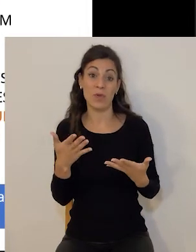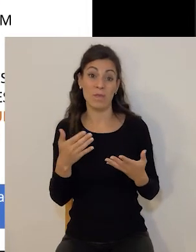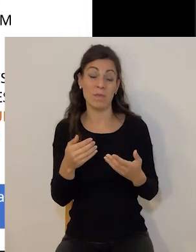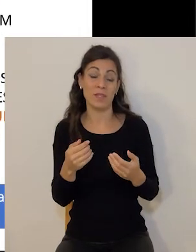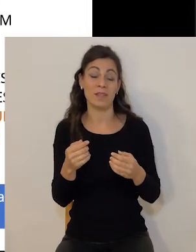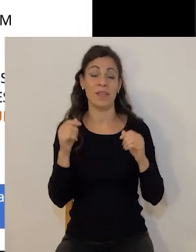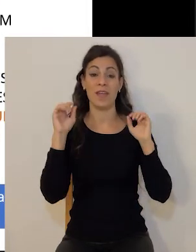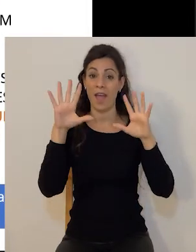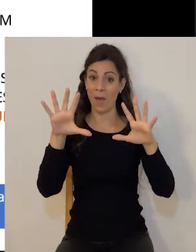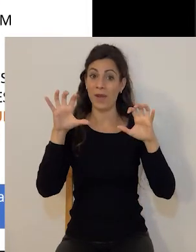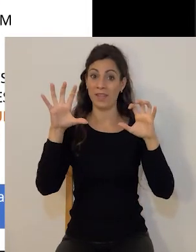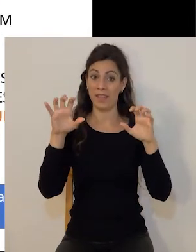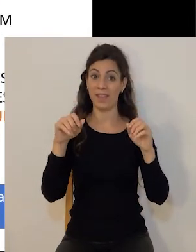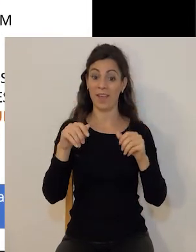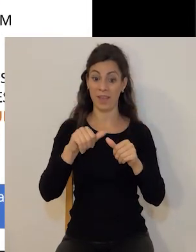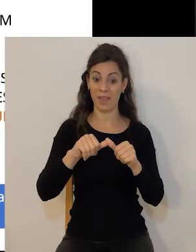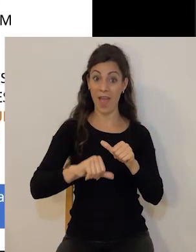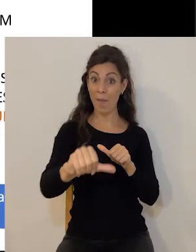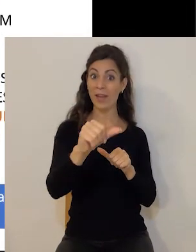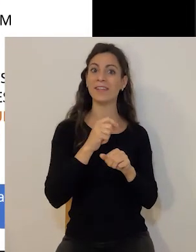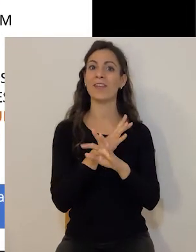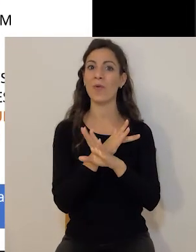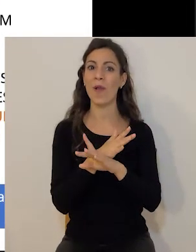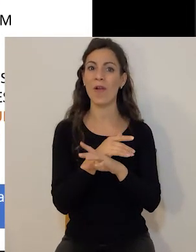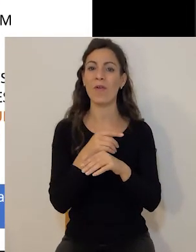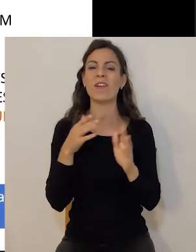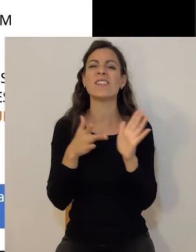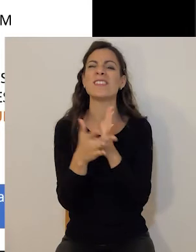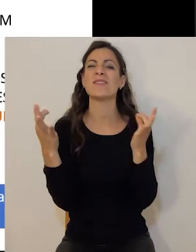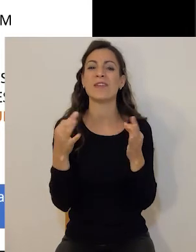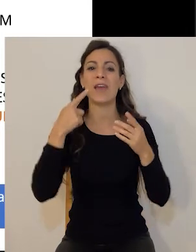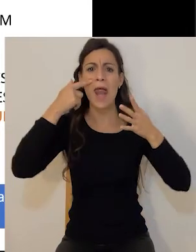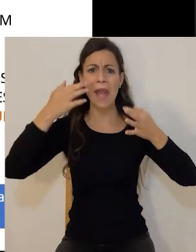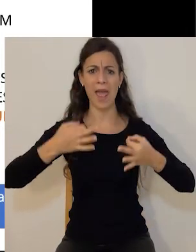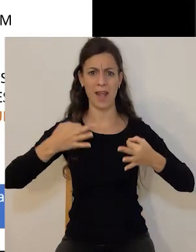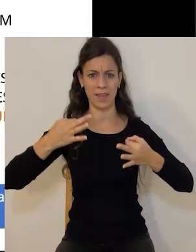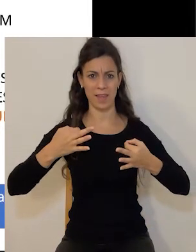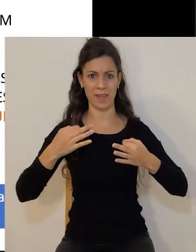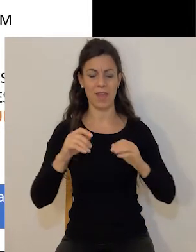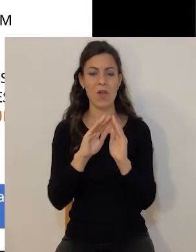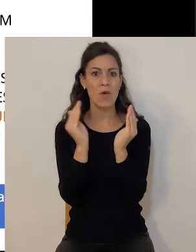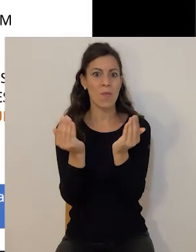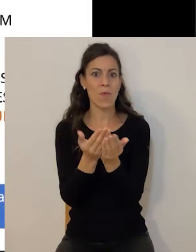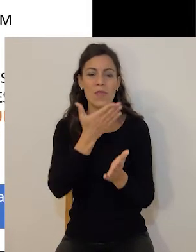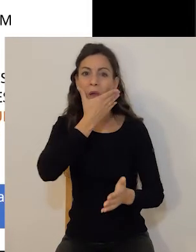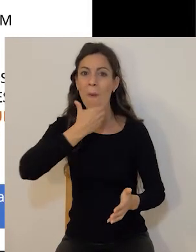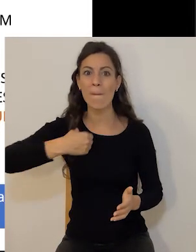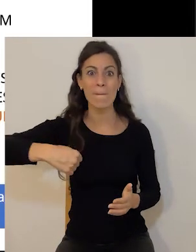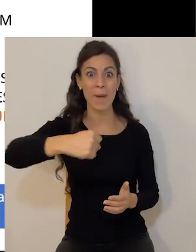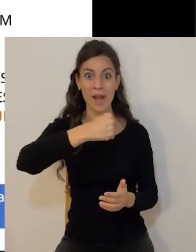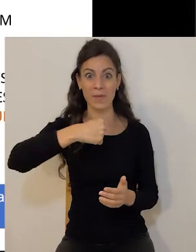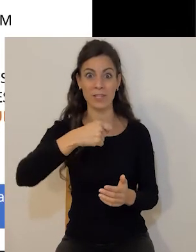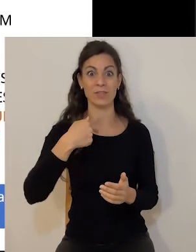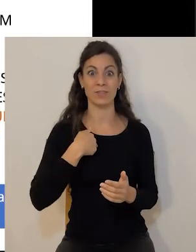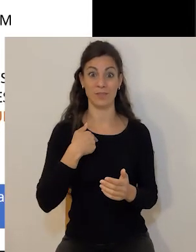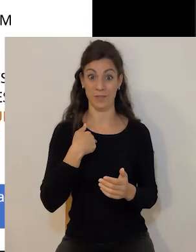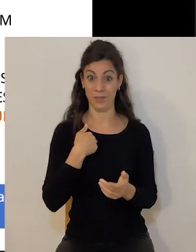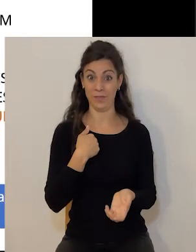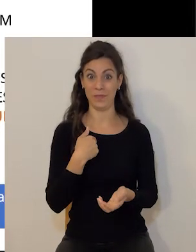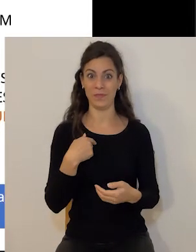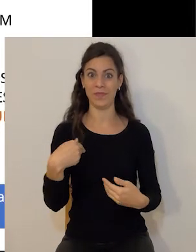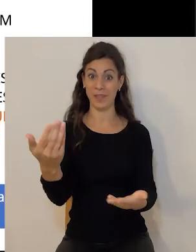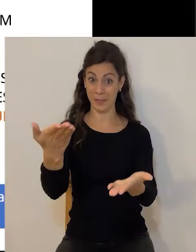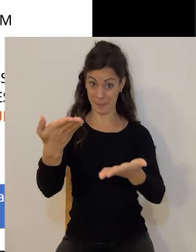una auténtica realidad, ¿vale? Es un mundo maravilloso en el que os invito a